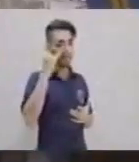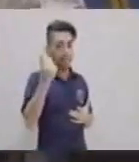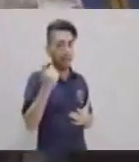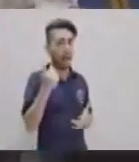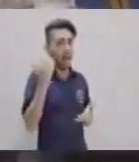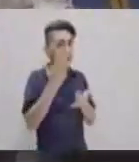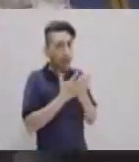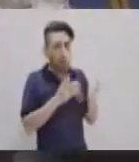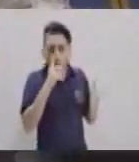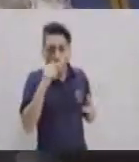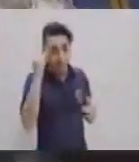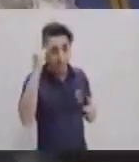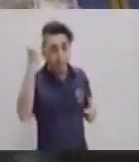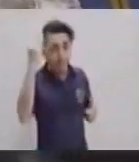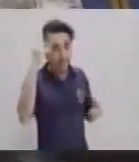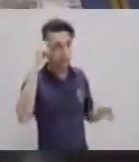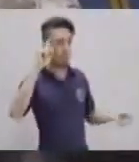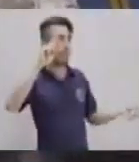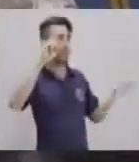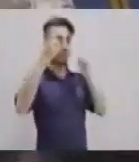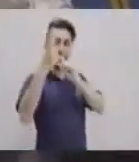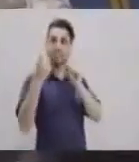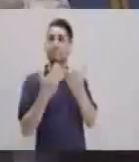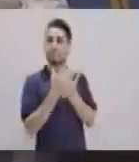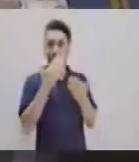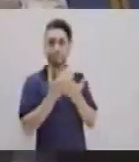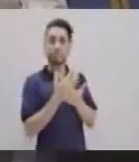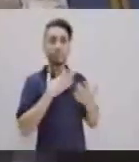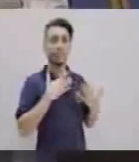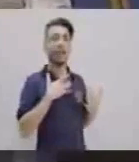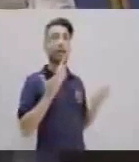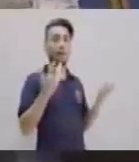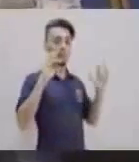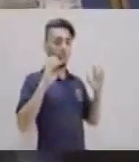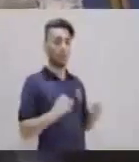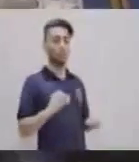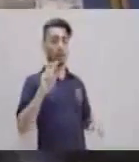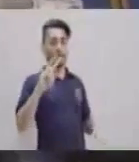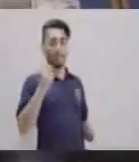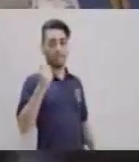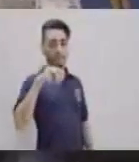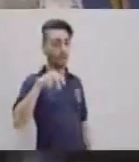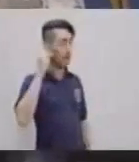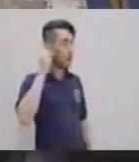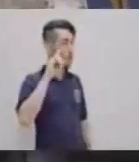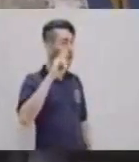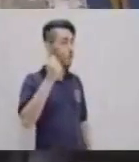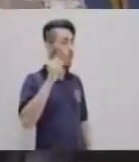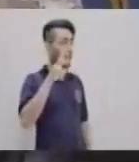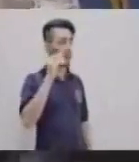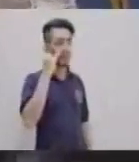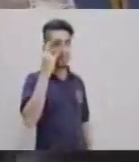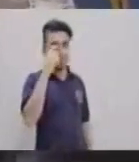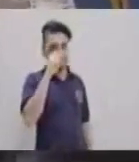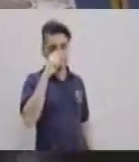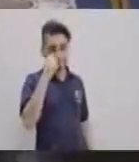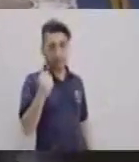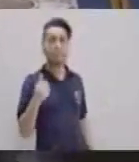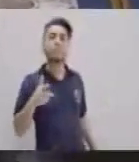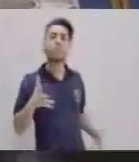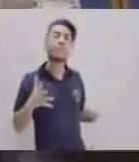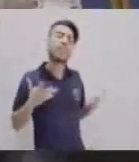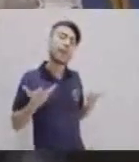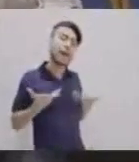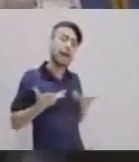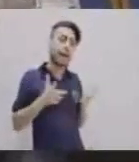que no se ha inventado, lo invento entonces, y entonces me hace una persona vanguardista, ¿verdad? Entonces, este movimiento es